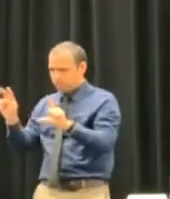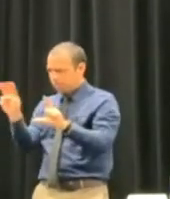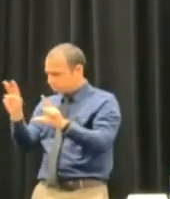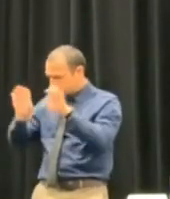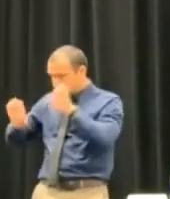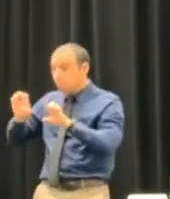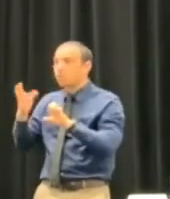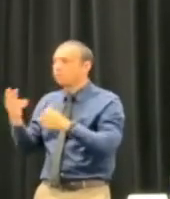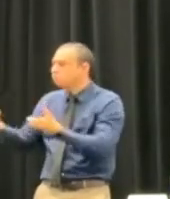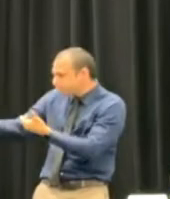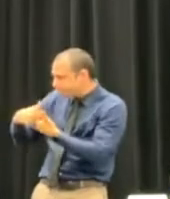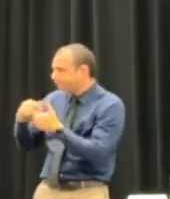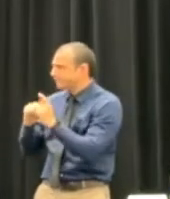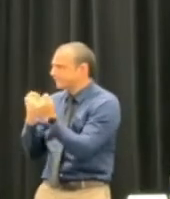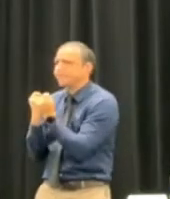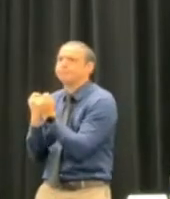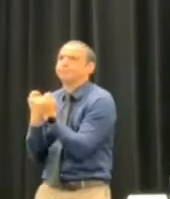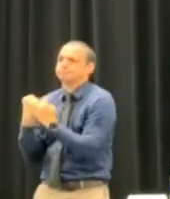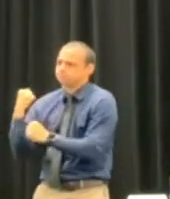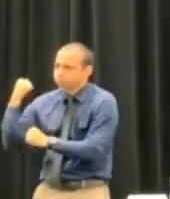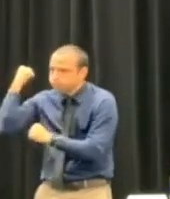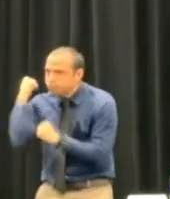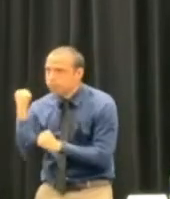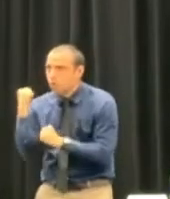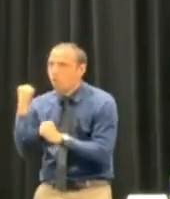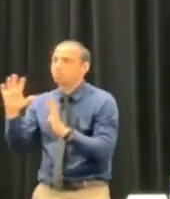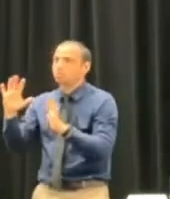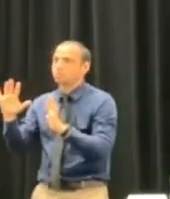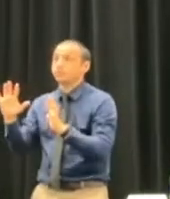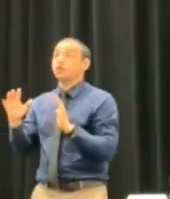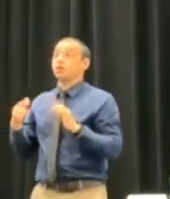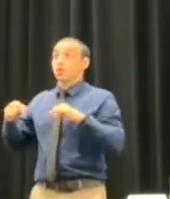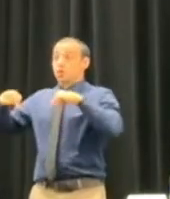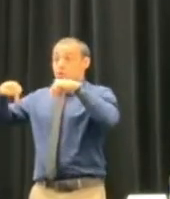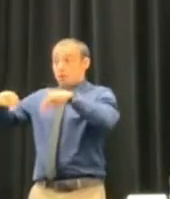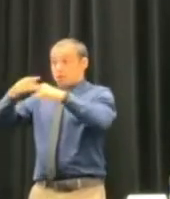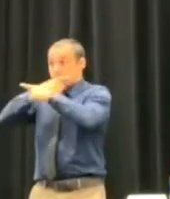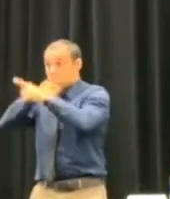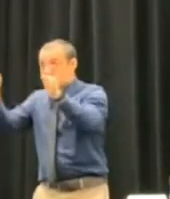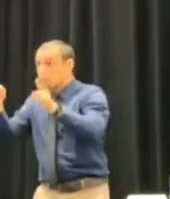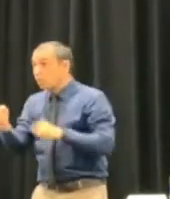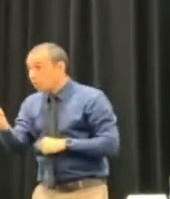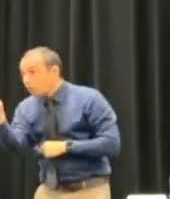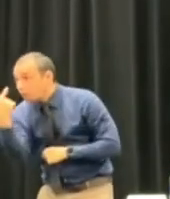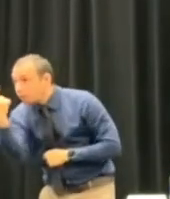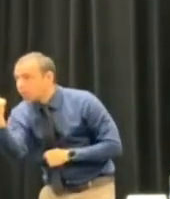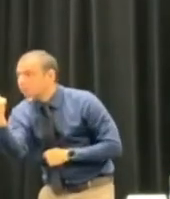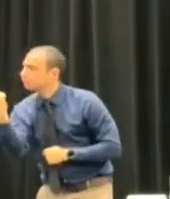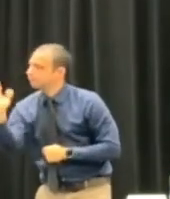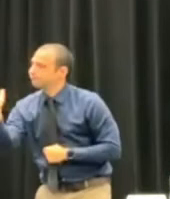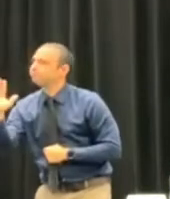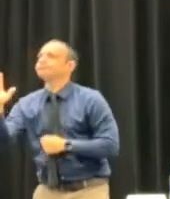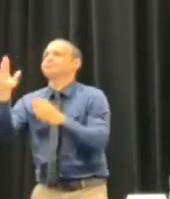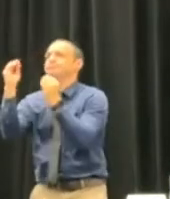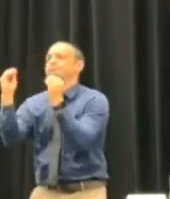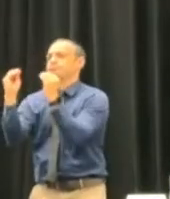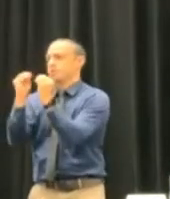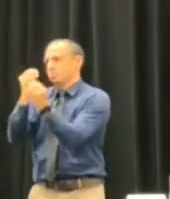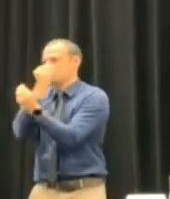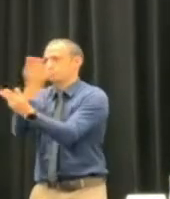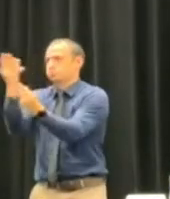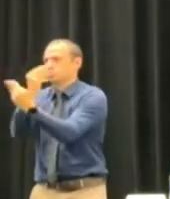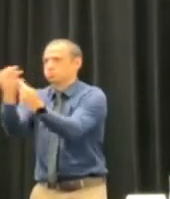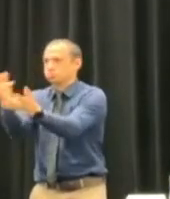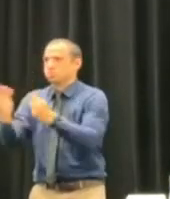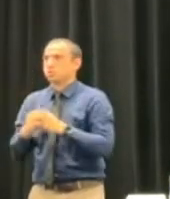equipo de trabajo para ejecutar este es el primero de muchos anuncios que van a estar escuchando de las agencias del gobierno que ya finalmente están moviendo su